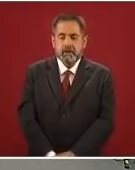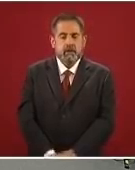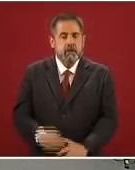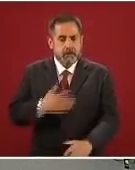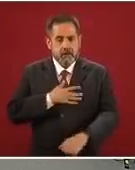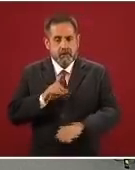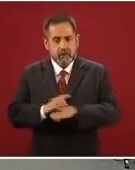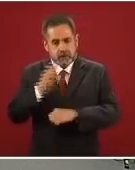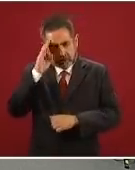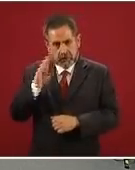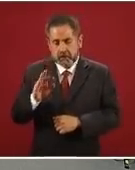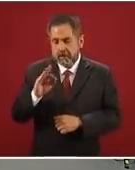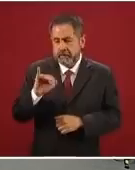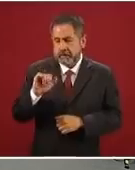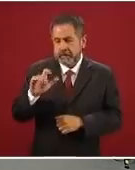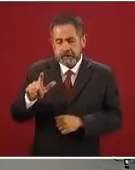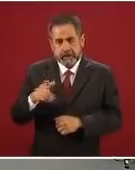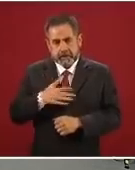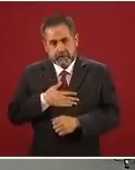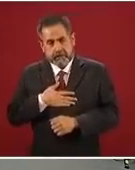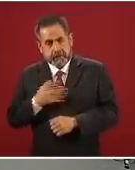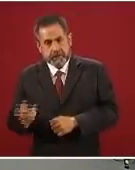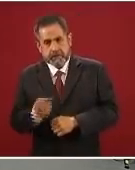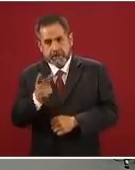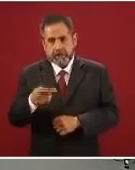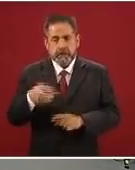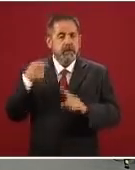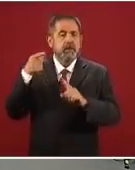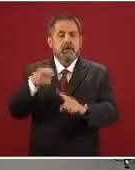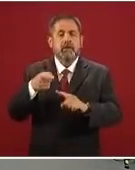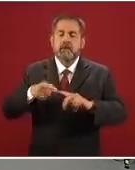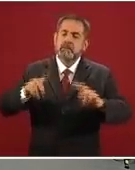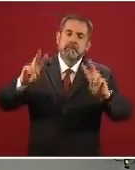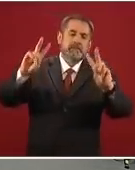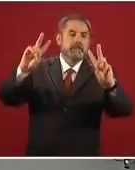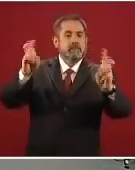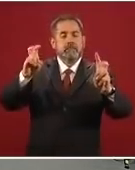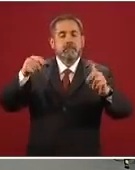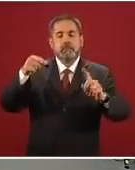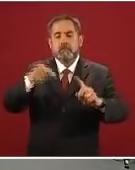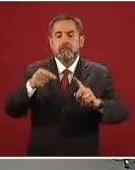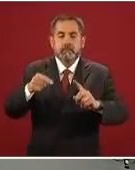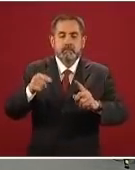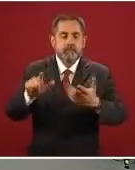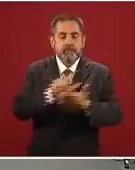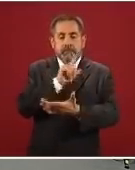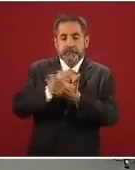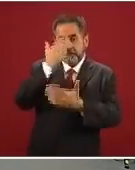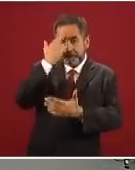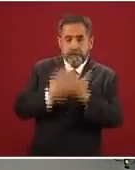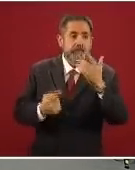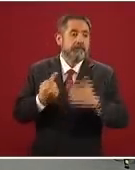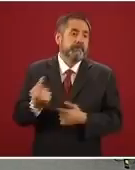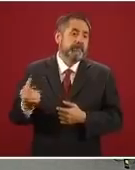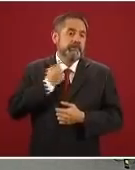Buenos días, señor fiscal. Pues mi pregunta va con respecto al tema precisamente del delito de feminicidio.